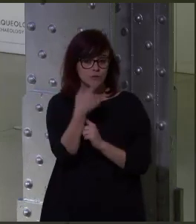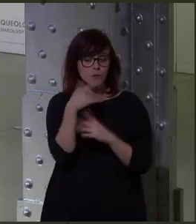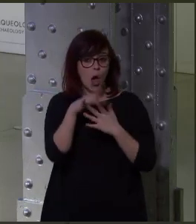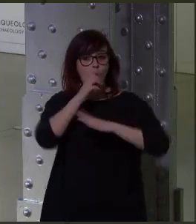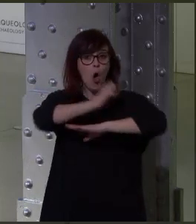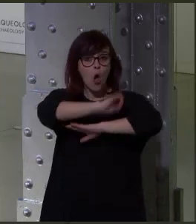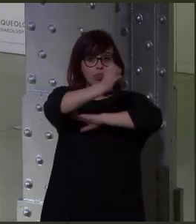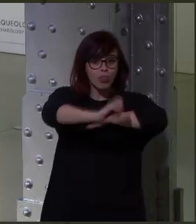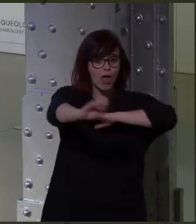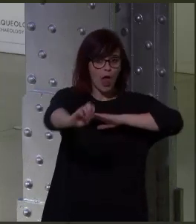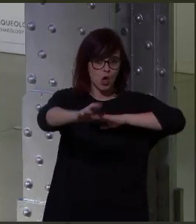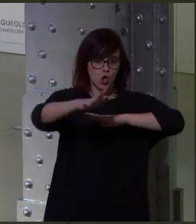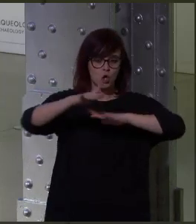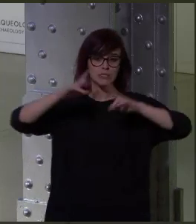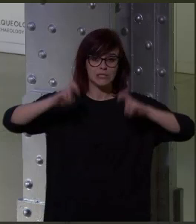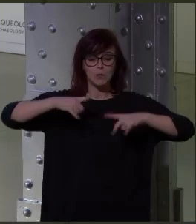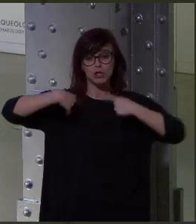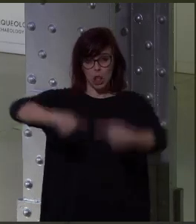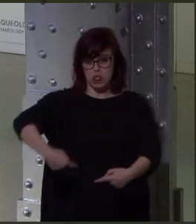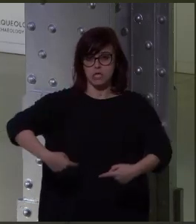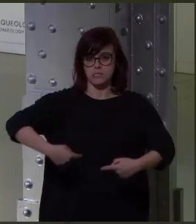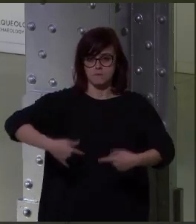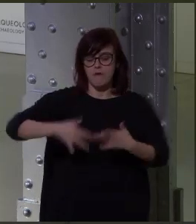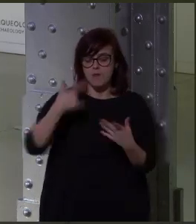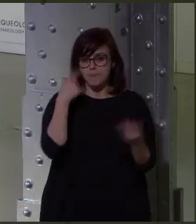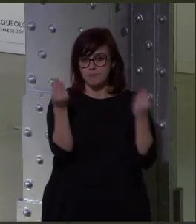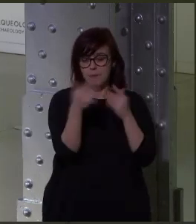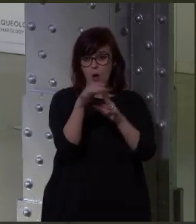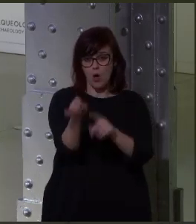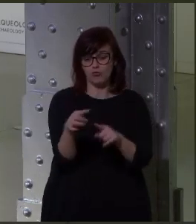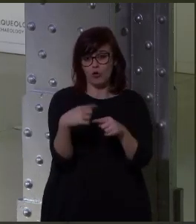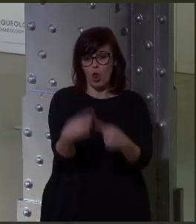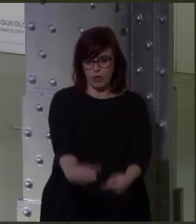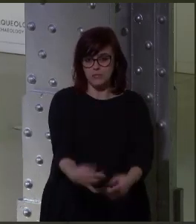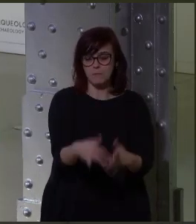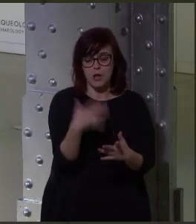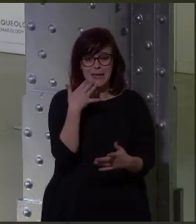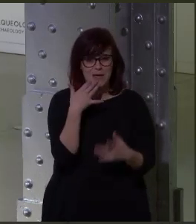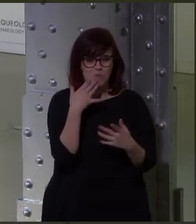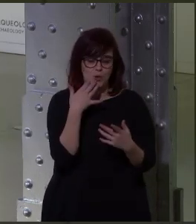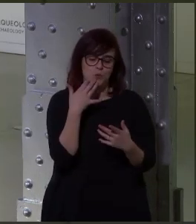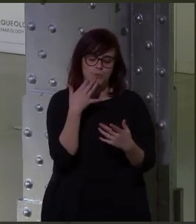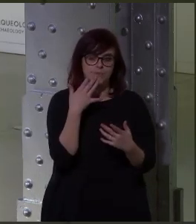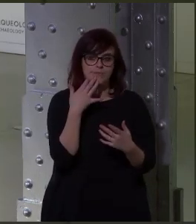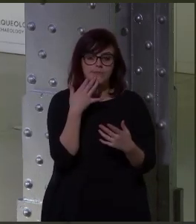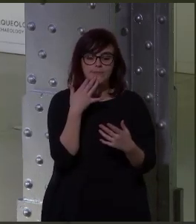al océano, y lo que ocurre cada día, ¿no? Las percepciones que tenemos cada día. Pero hay ejemplos, por ejemplo,